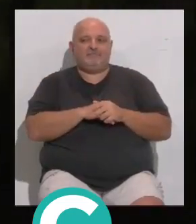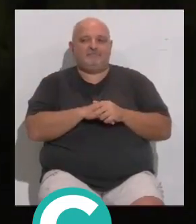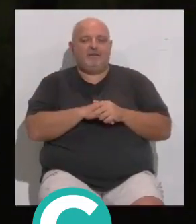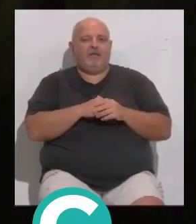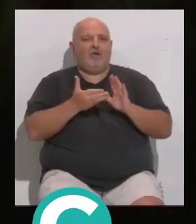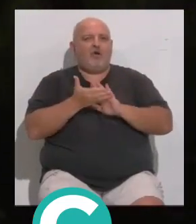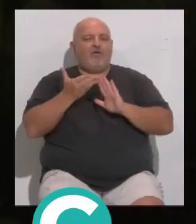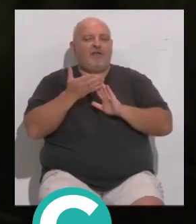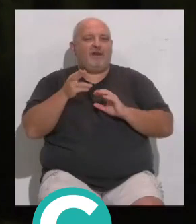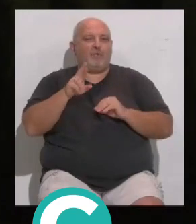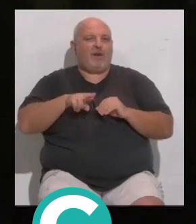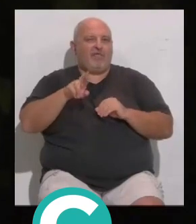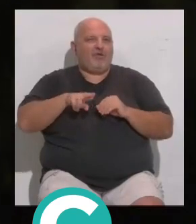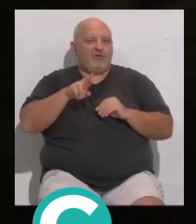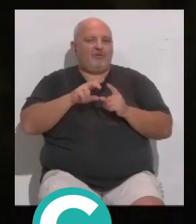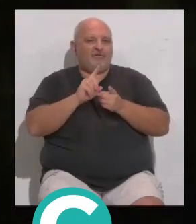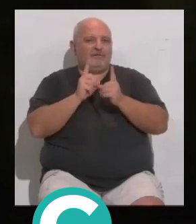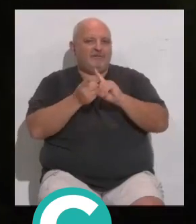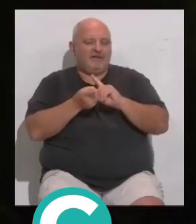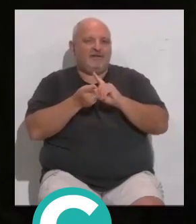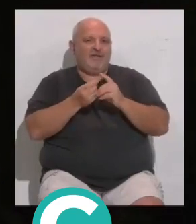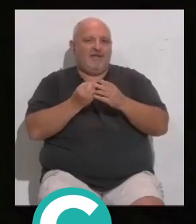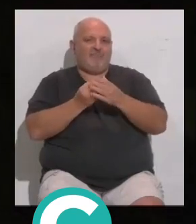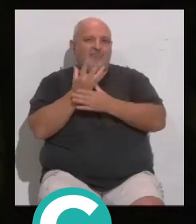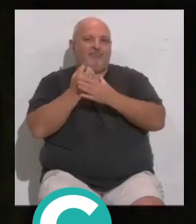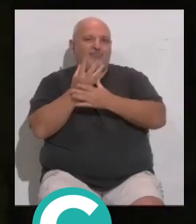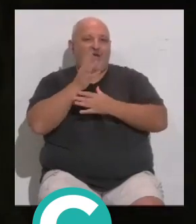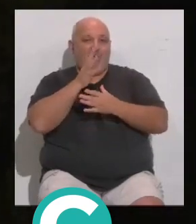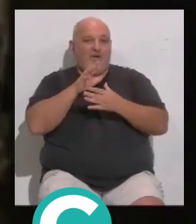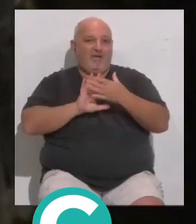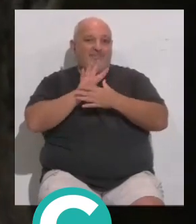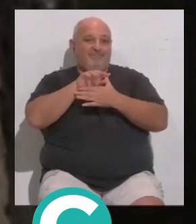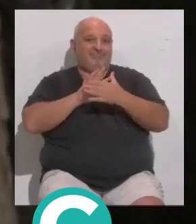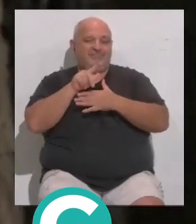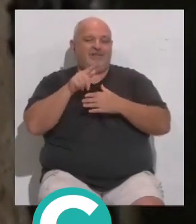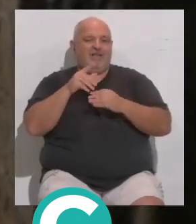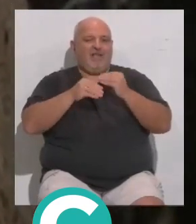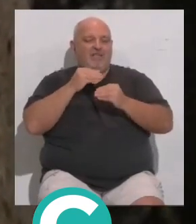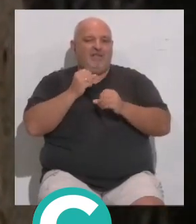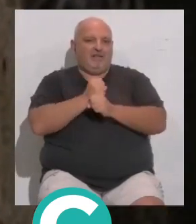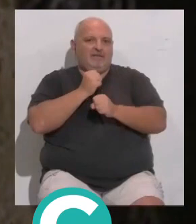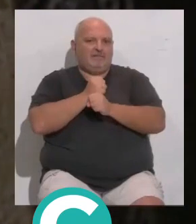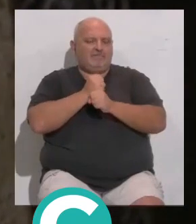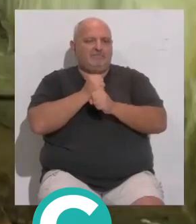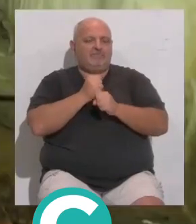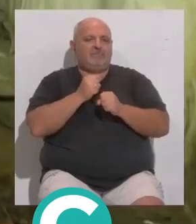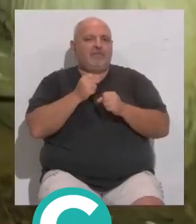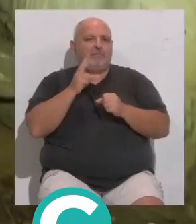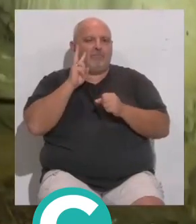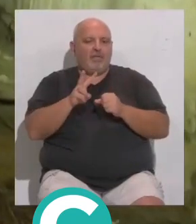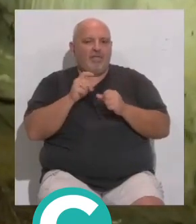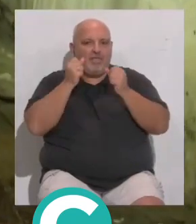Las obras de recuperación y transformación de la fuente que se están realizando por parte de Aguas de Cádiz han permitido dar